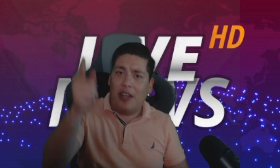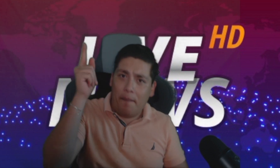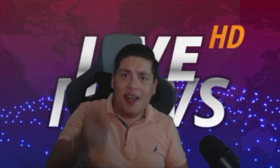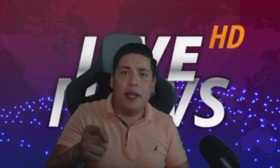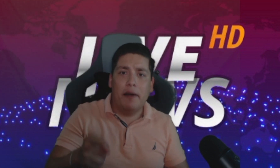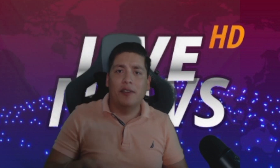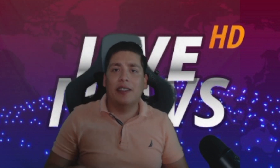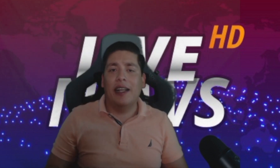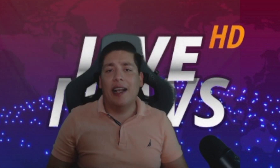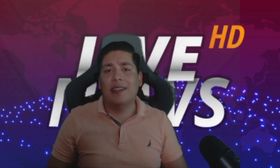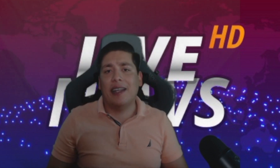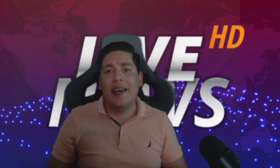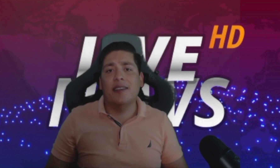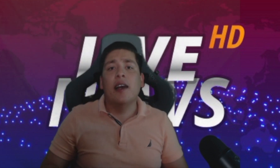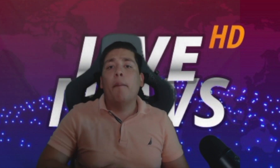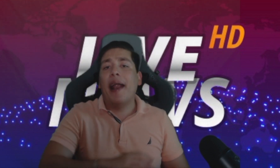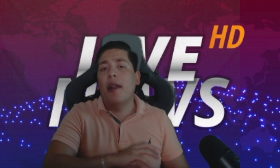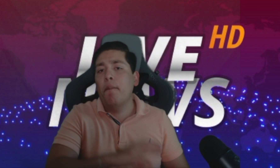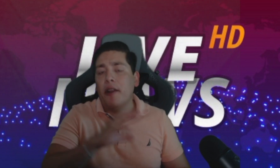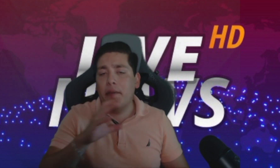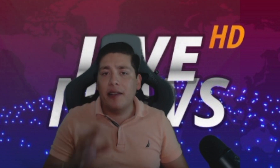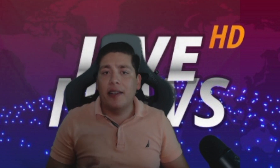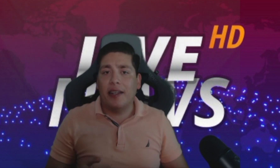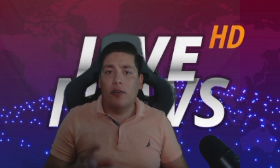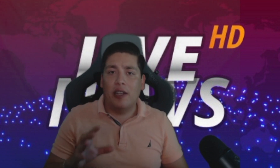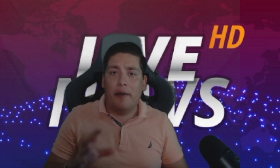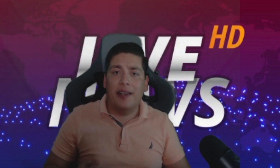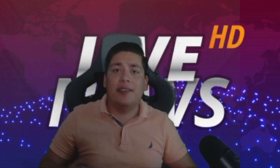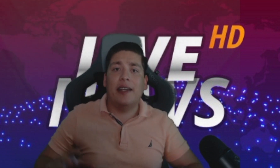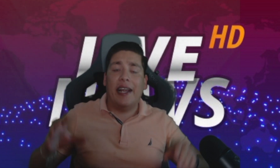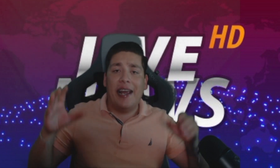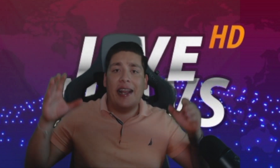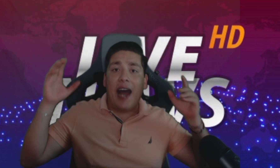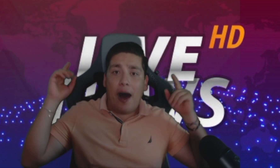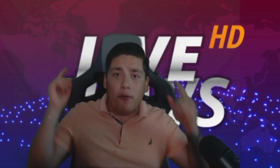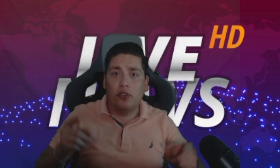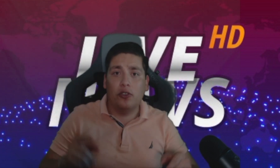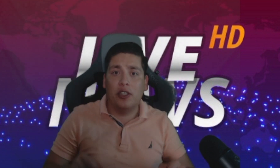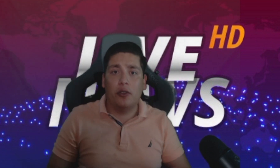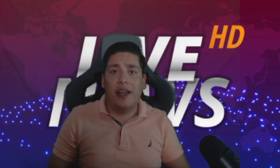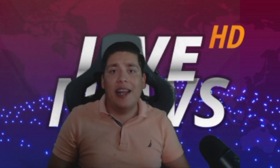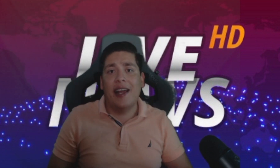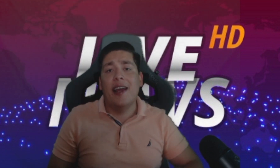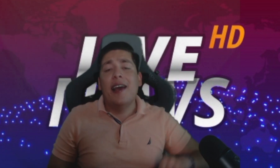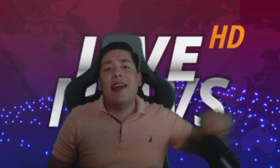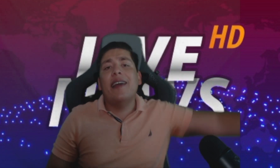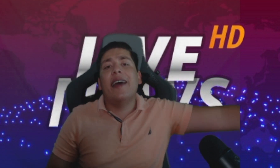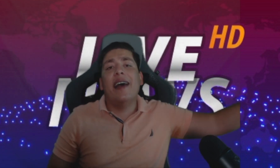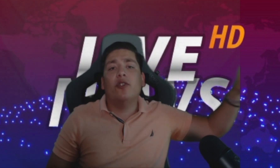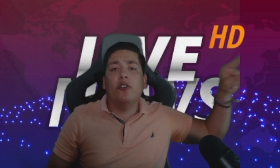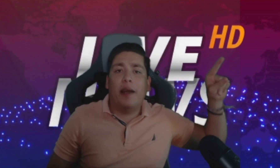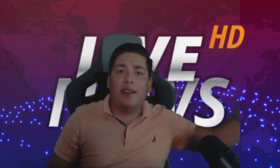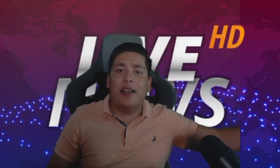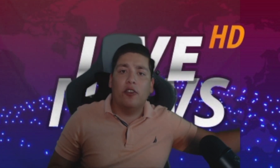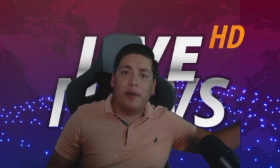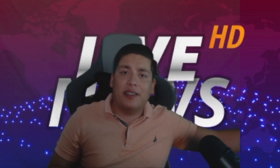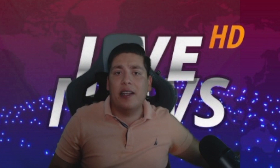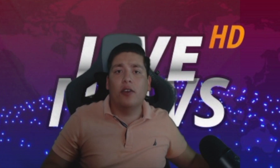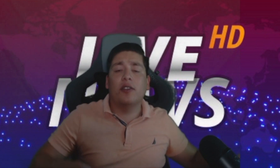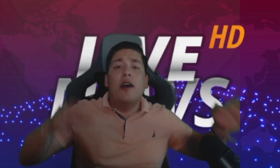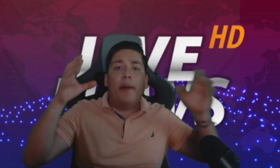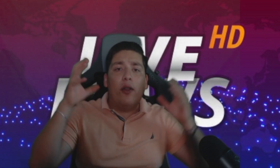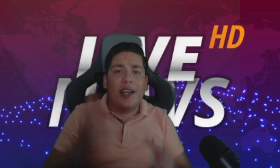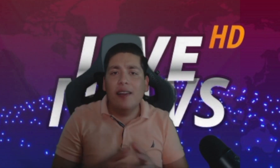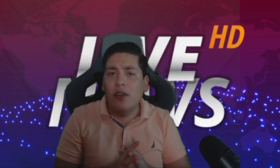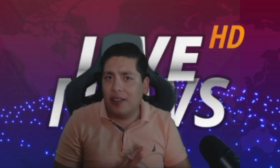despierto y también debemos de salir a las calles para no permitir que otra vez se generen abusos dentro del INE y de estos partidos